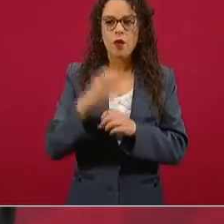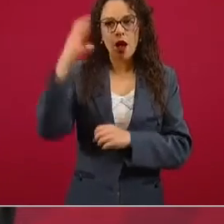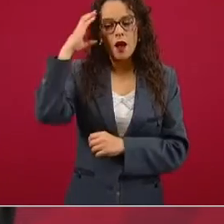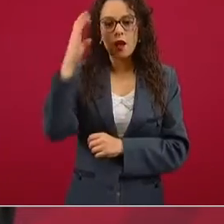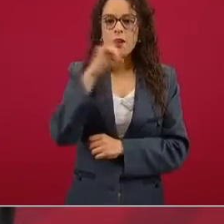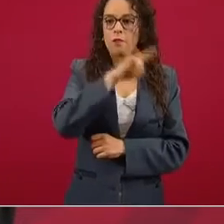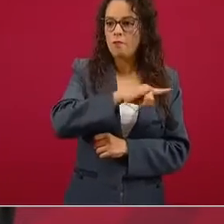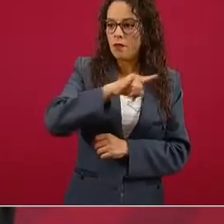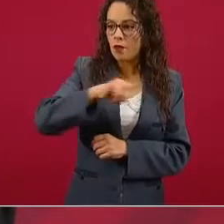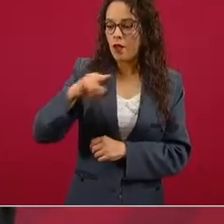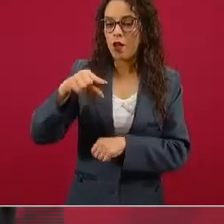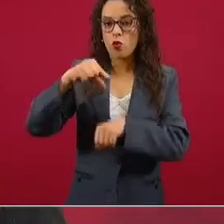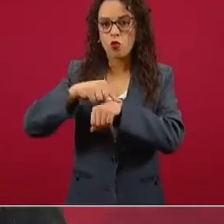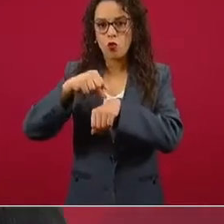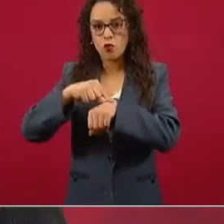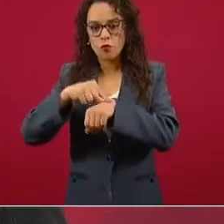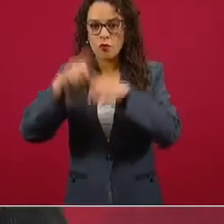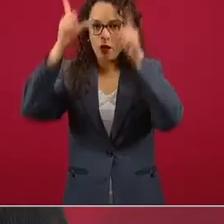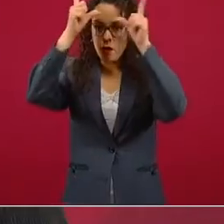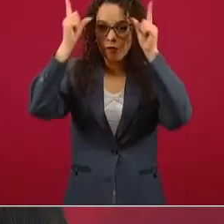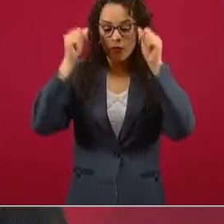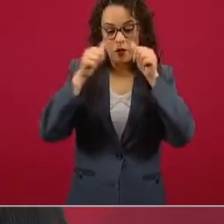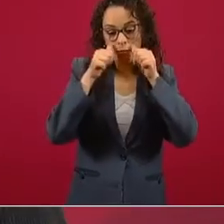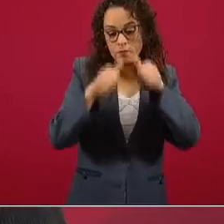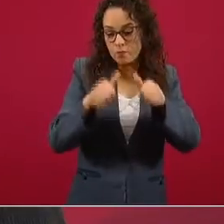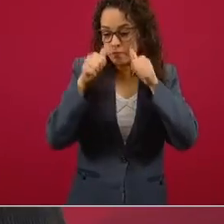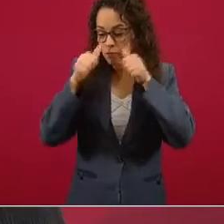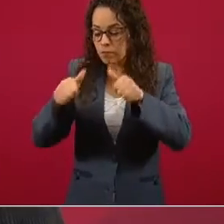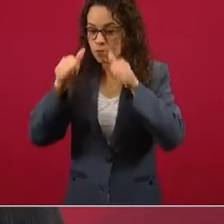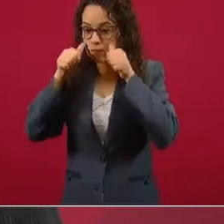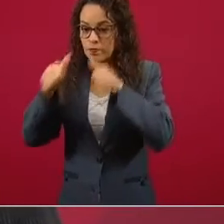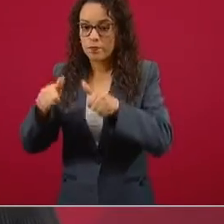un médico o una enfermera.